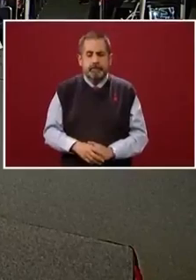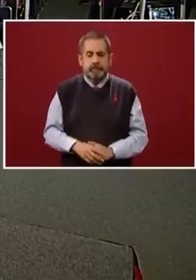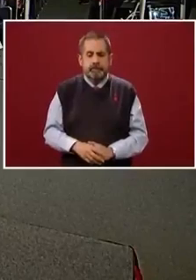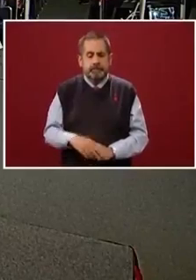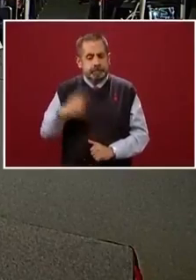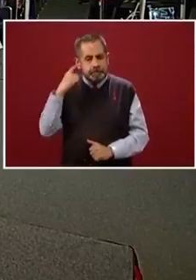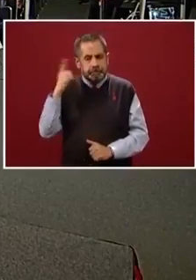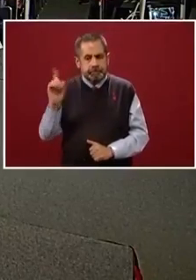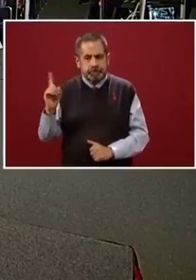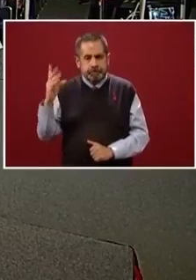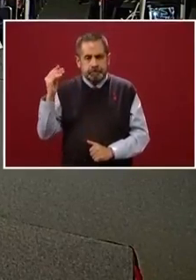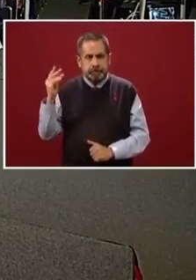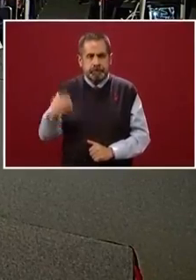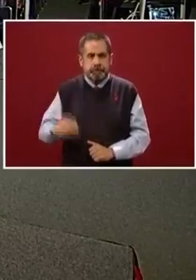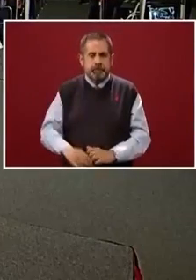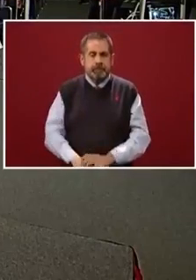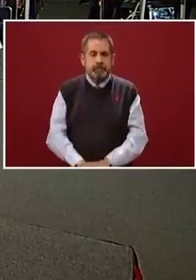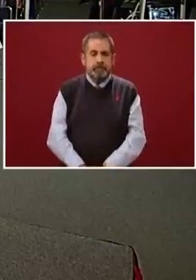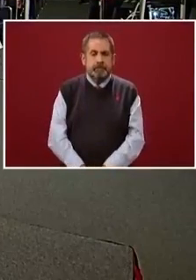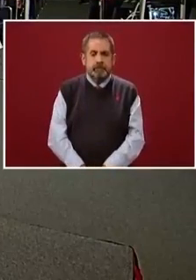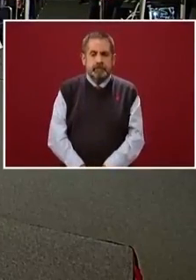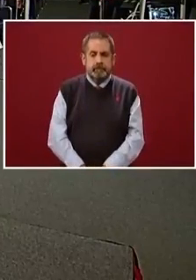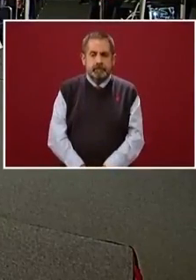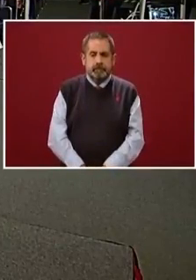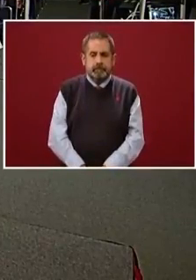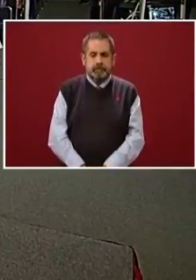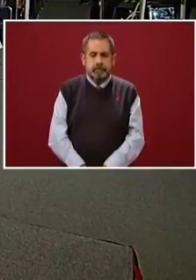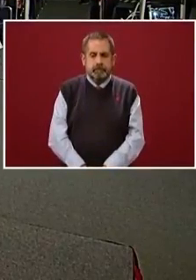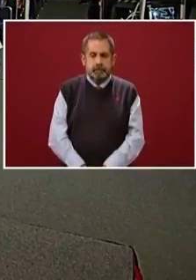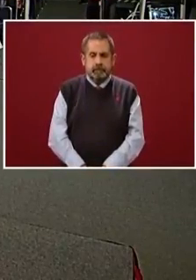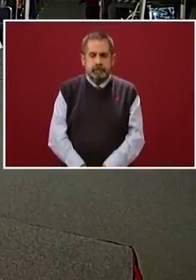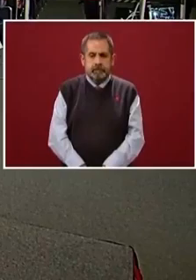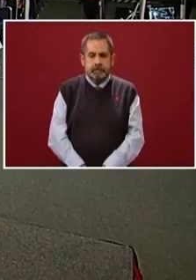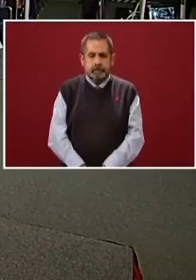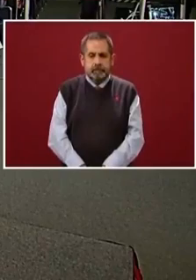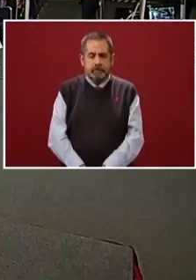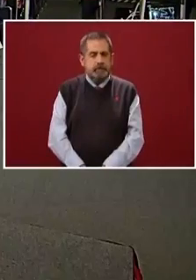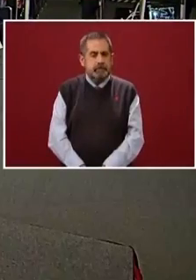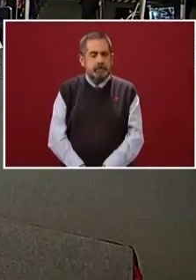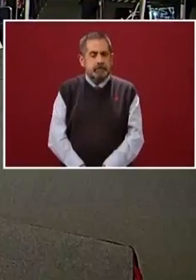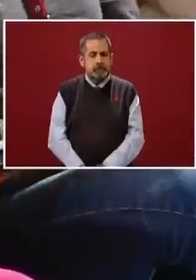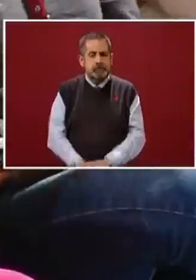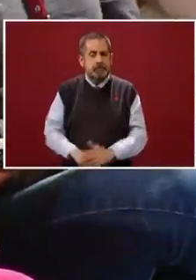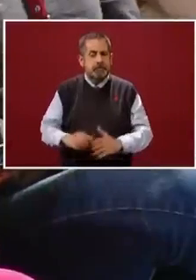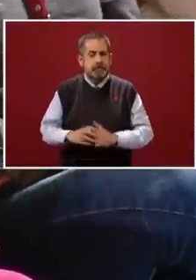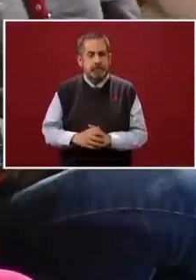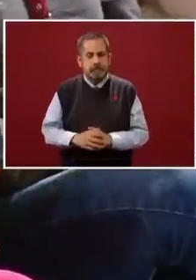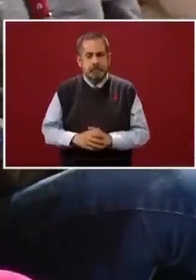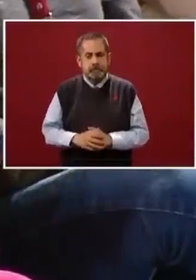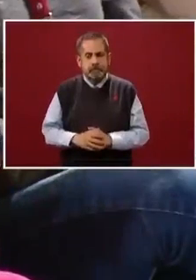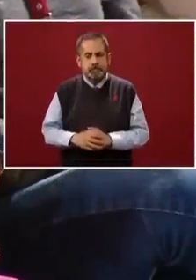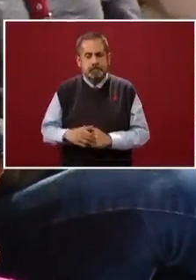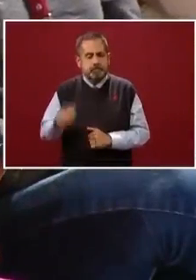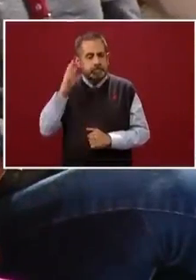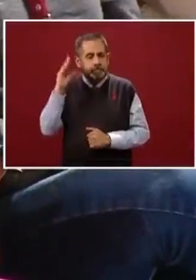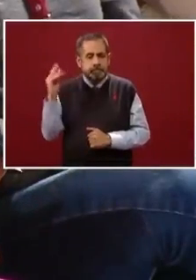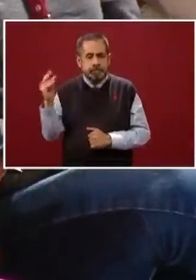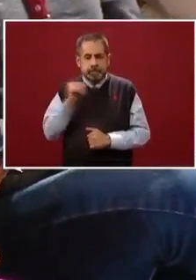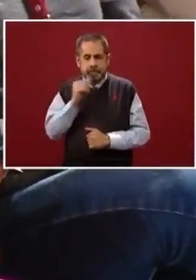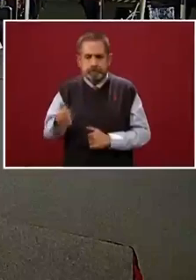Si no han considerado o reconsiderado hacer pruebas masivas a más personas, ir a buscar a los que pudieran